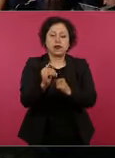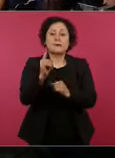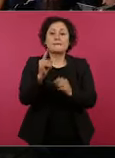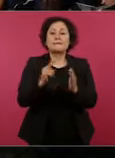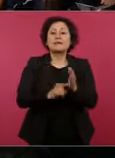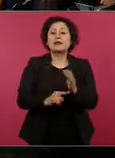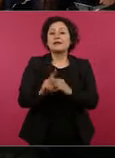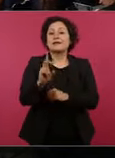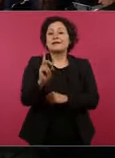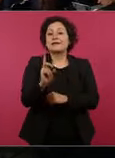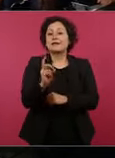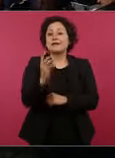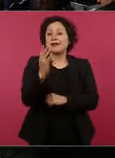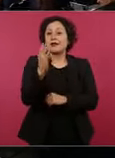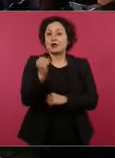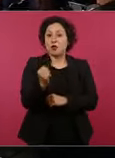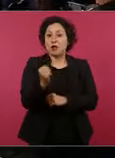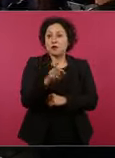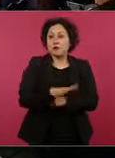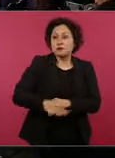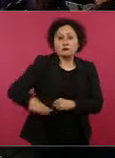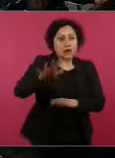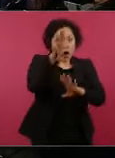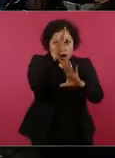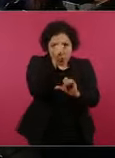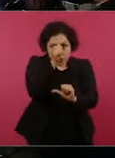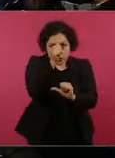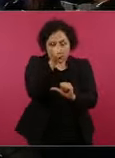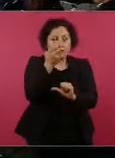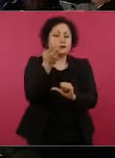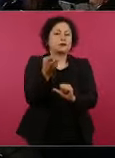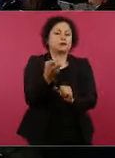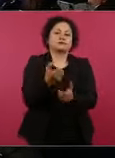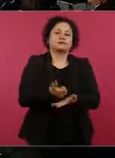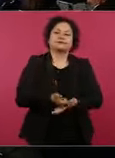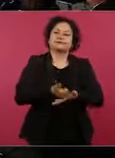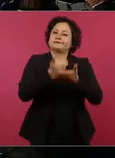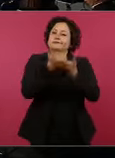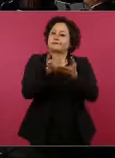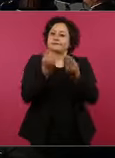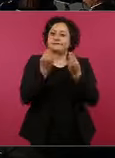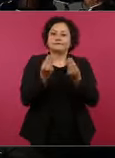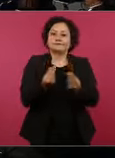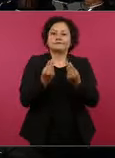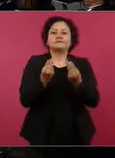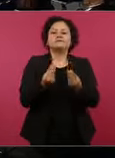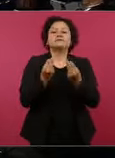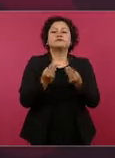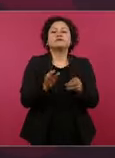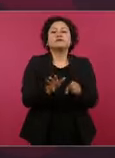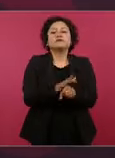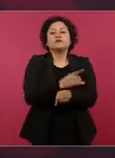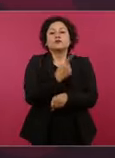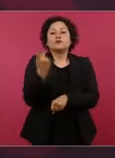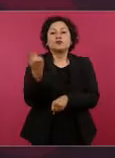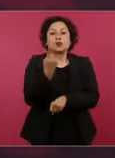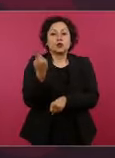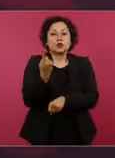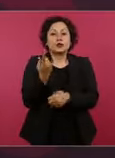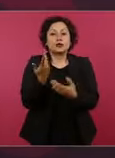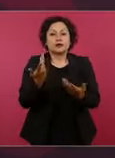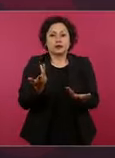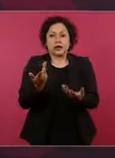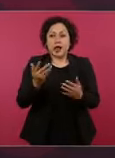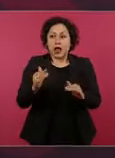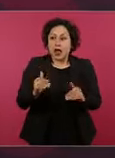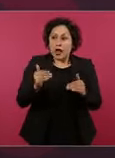porque no solo no han aumentado los precios, sino